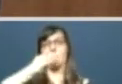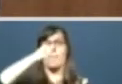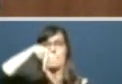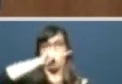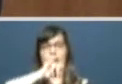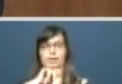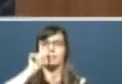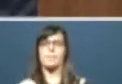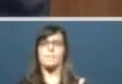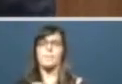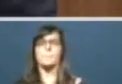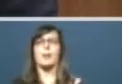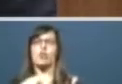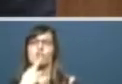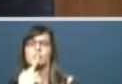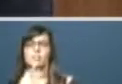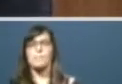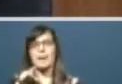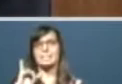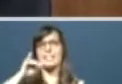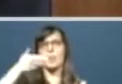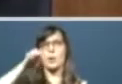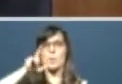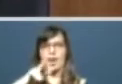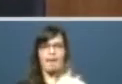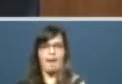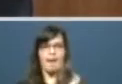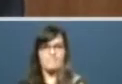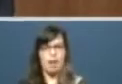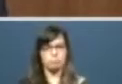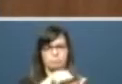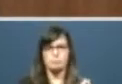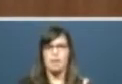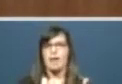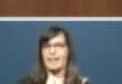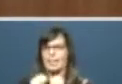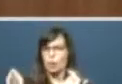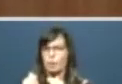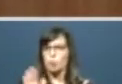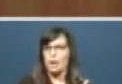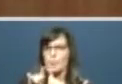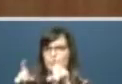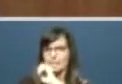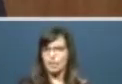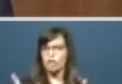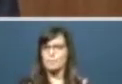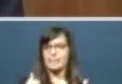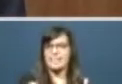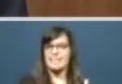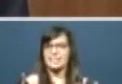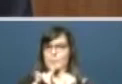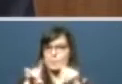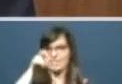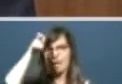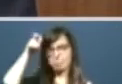con iberaval para apoyar iniciativas de autónomos pymes microcréditos a emprendedores y una línea específica para empresas del medio rural